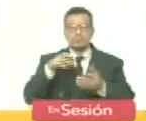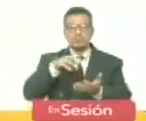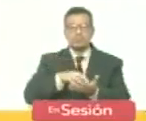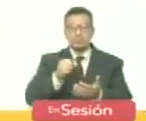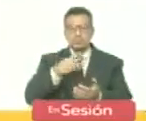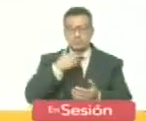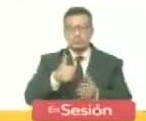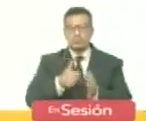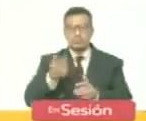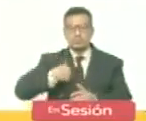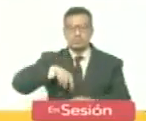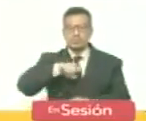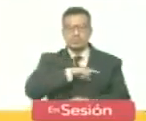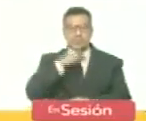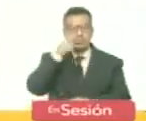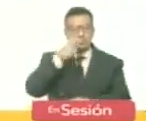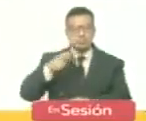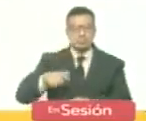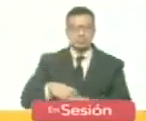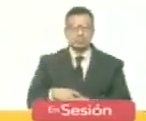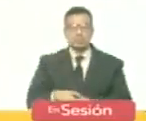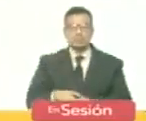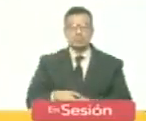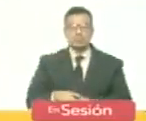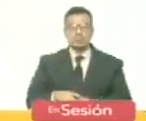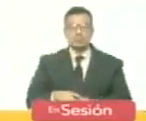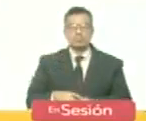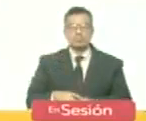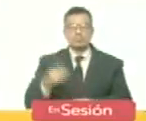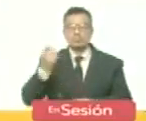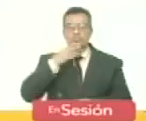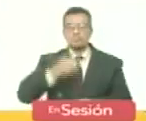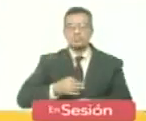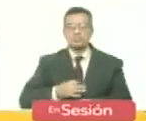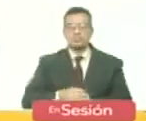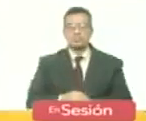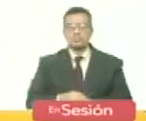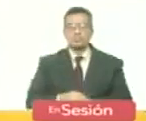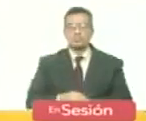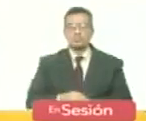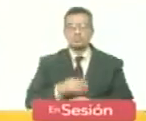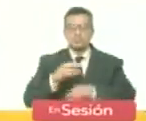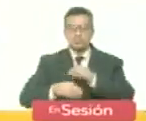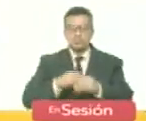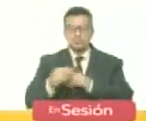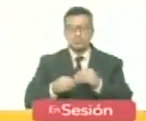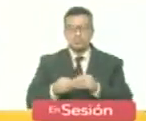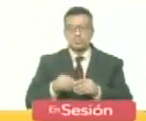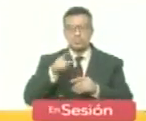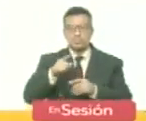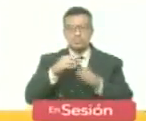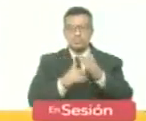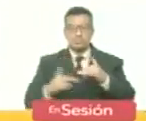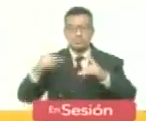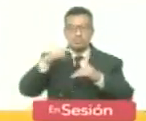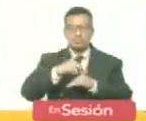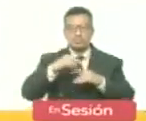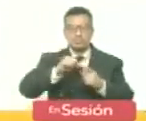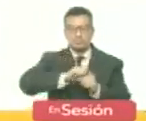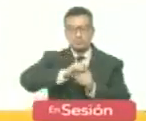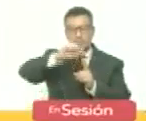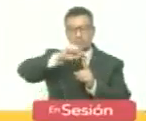de bienestar de nuestro pueblo. Y obviamente sometidos a esas altas